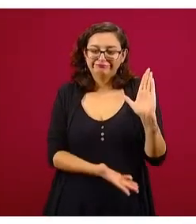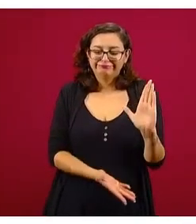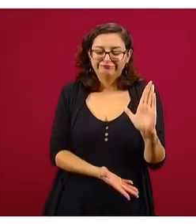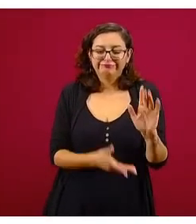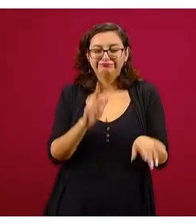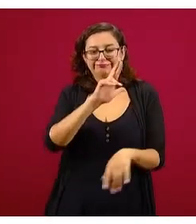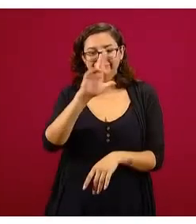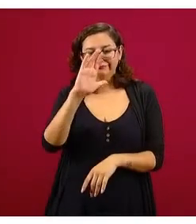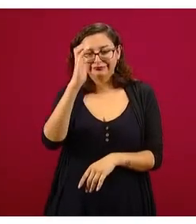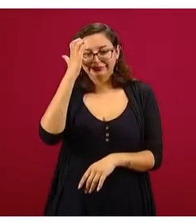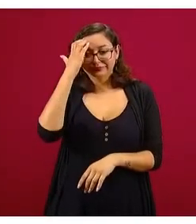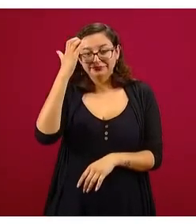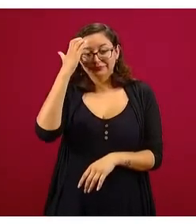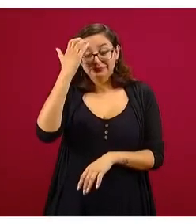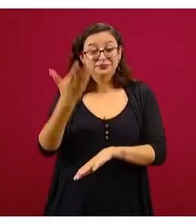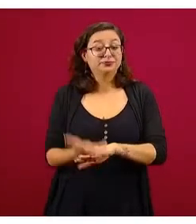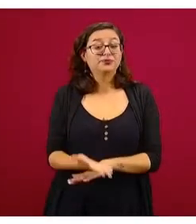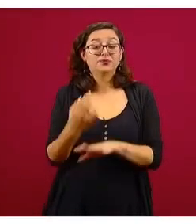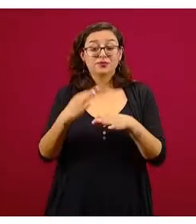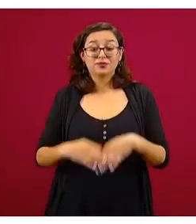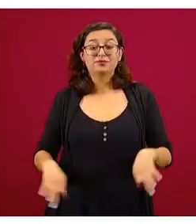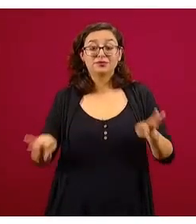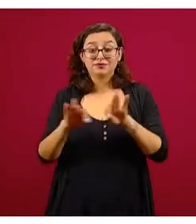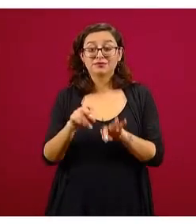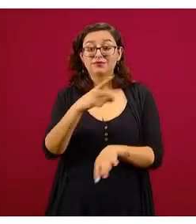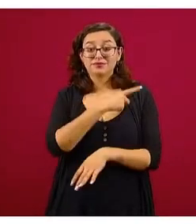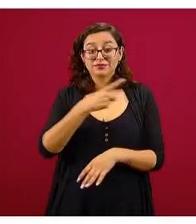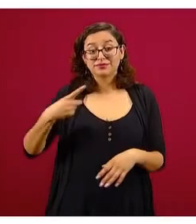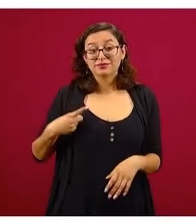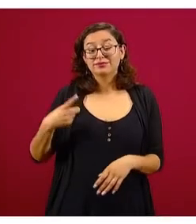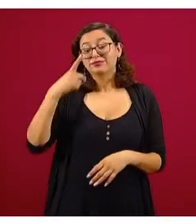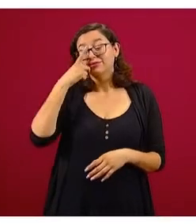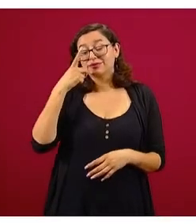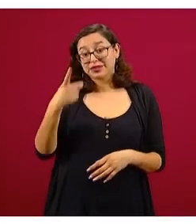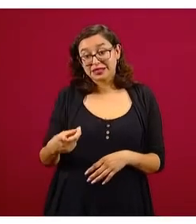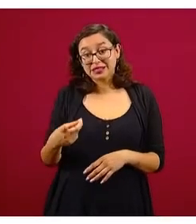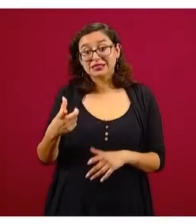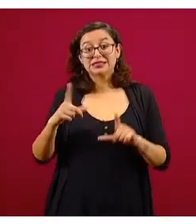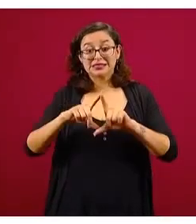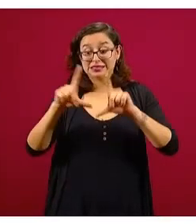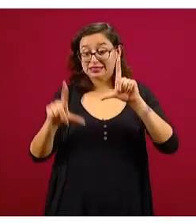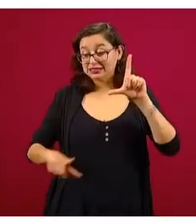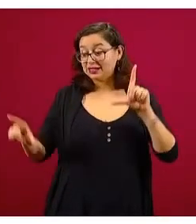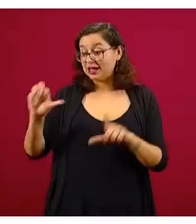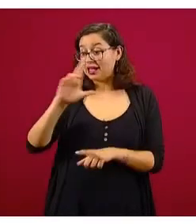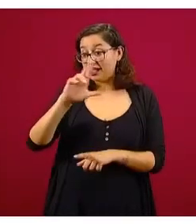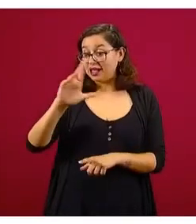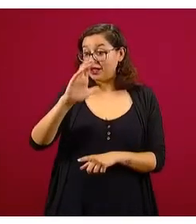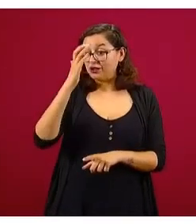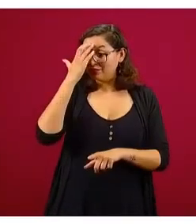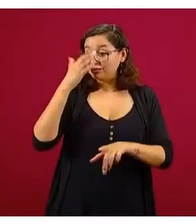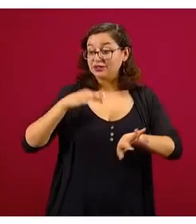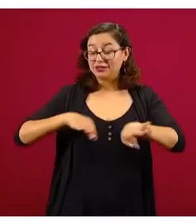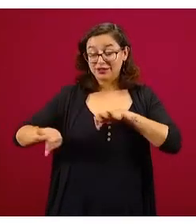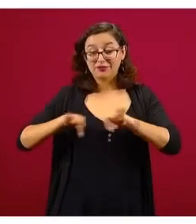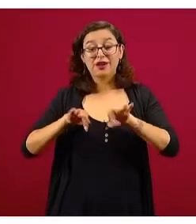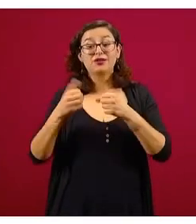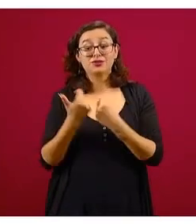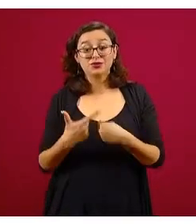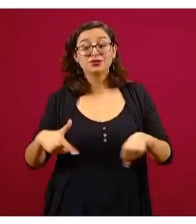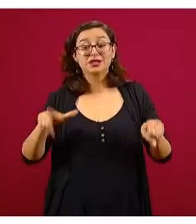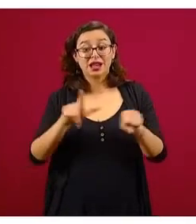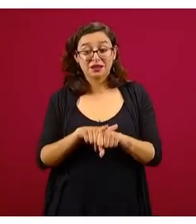reconocimiento, pero es muy importante mencionar que en este reconocimiento a nivel nacional de salud para trabajo social tuvimos